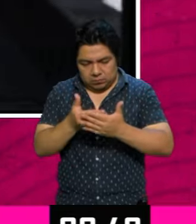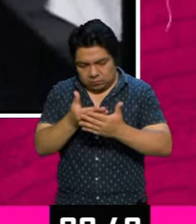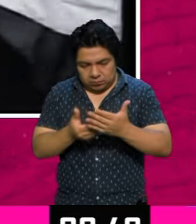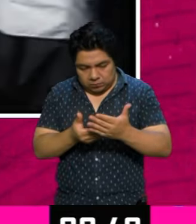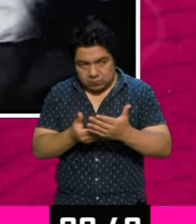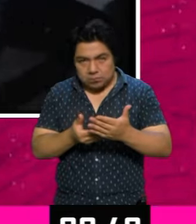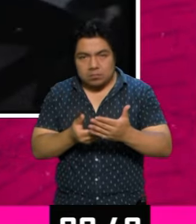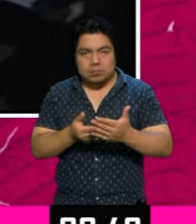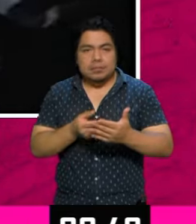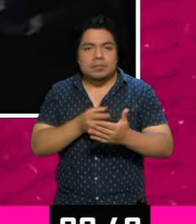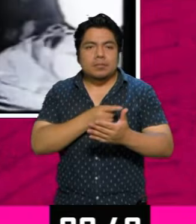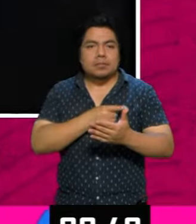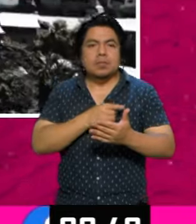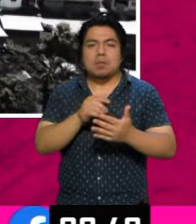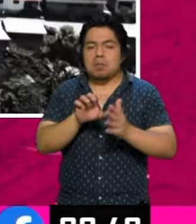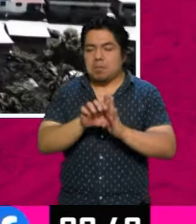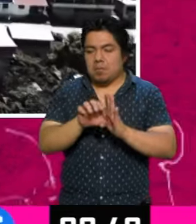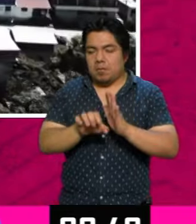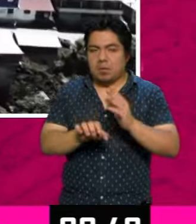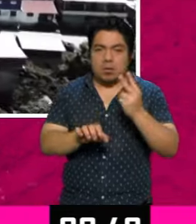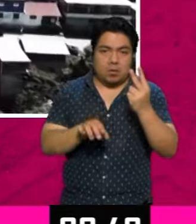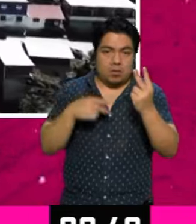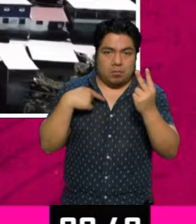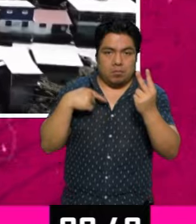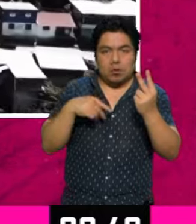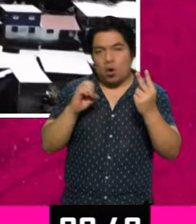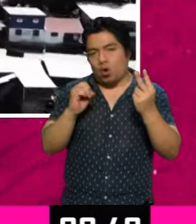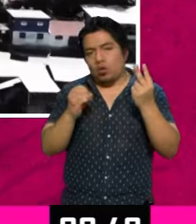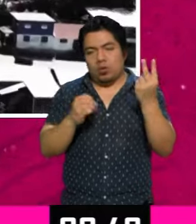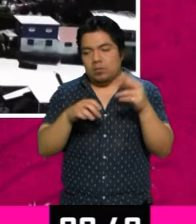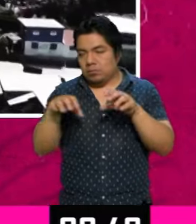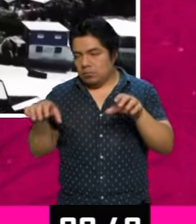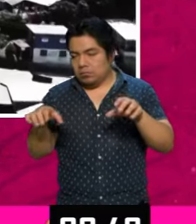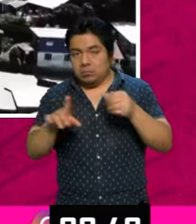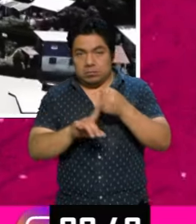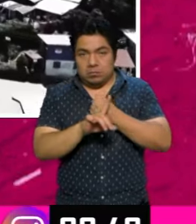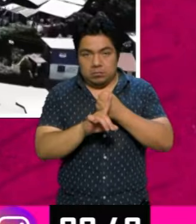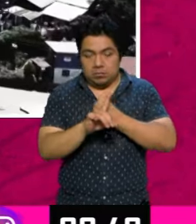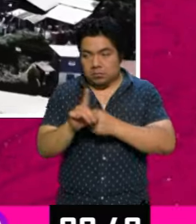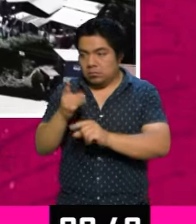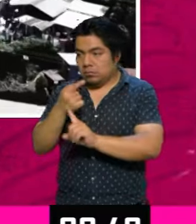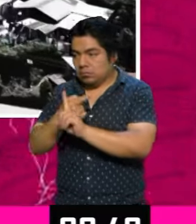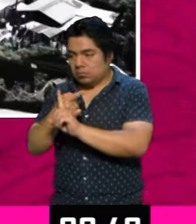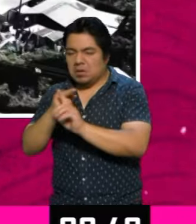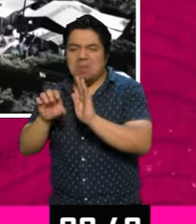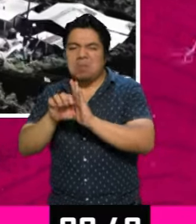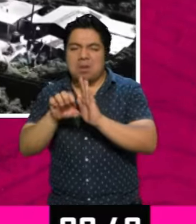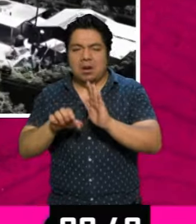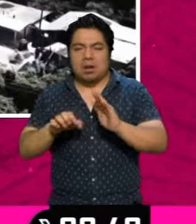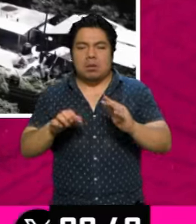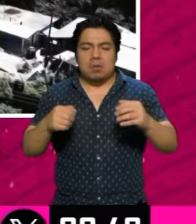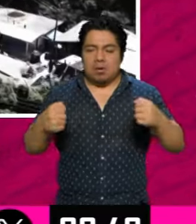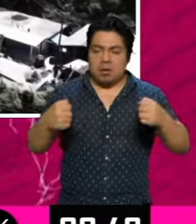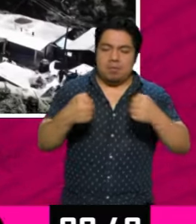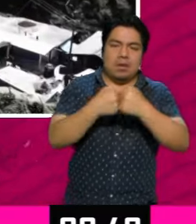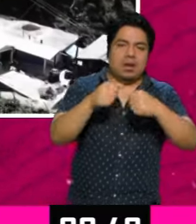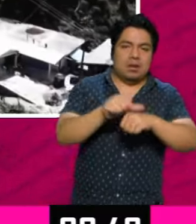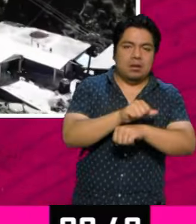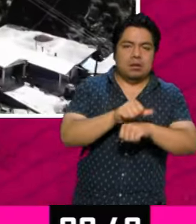y que se hace cuando dos personas o dos partes tienen un problema, como cuando chocamos, y antes de llegar a la